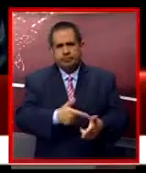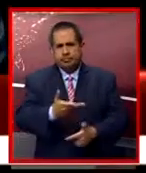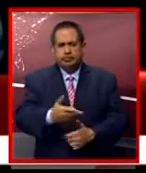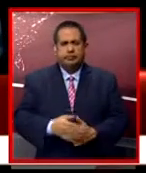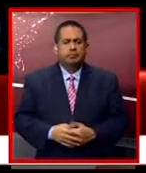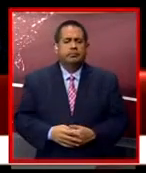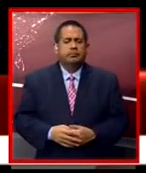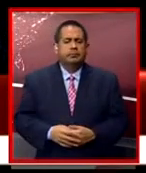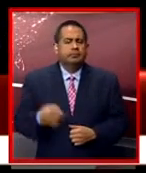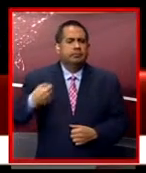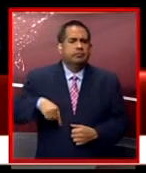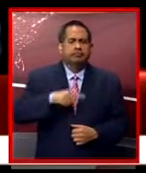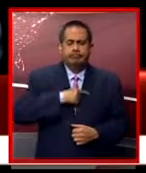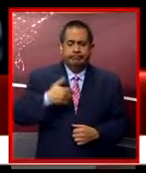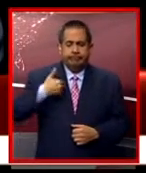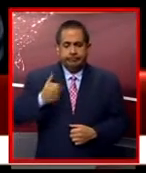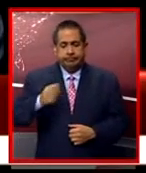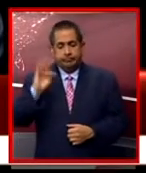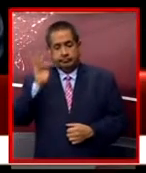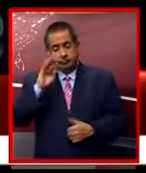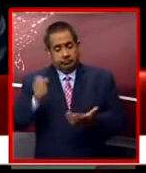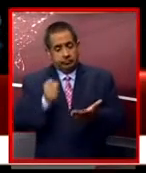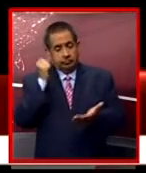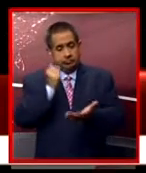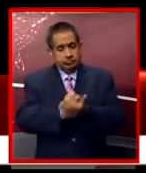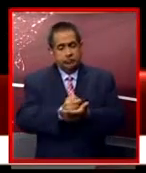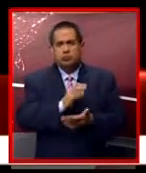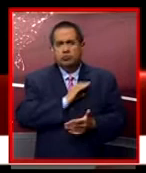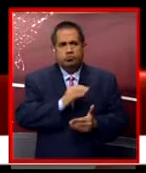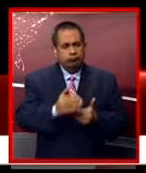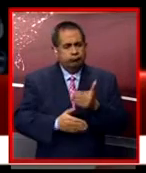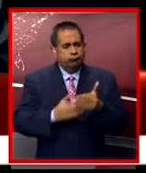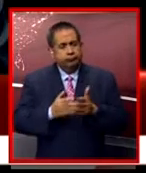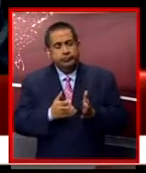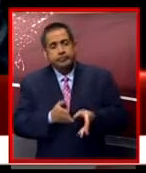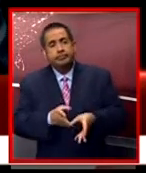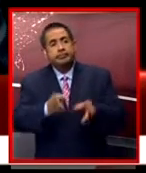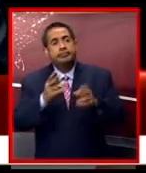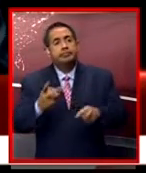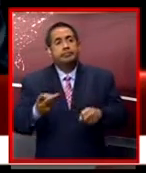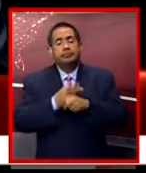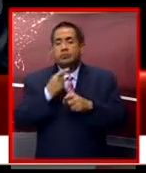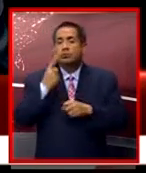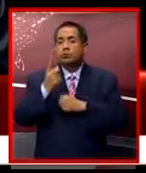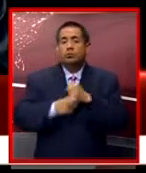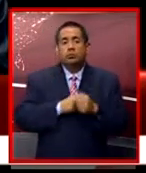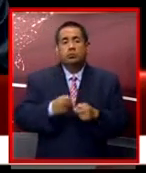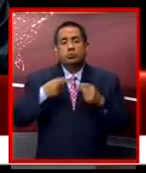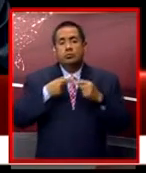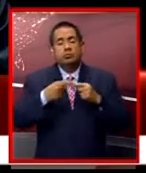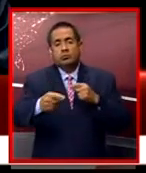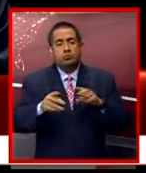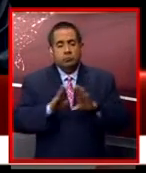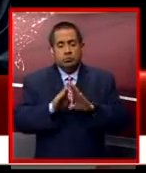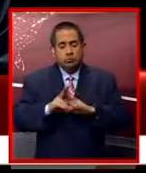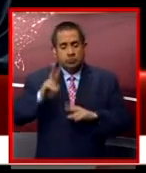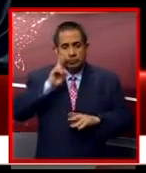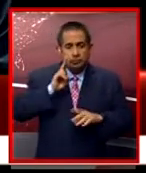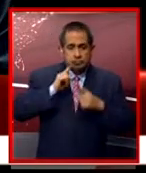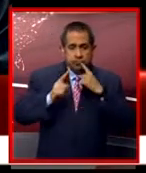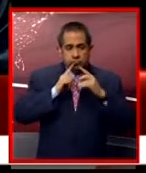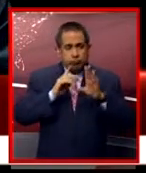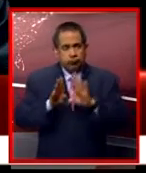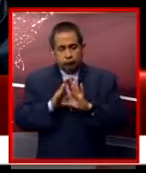Y porque entendemos que con la aprobación se determina el curso que tomará nuestro país el próximo año en un contexto